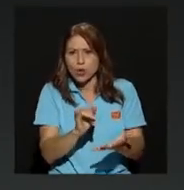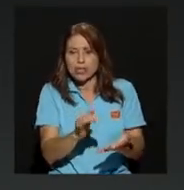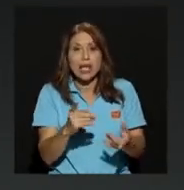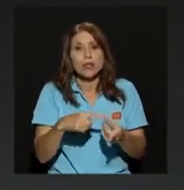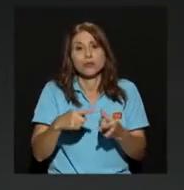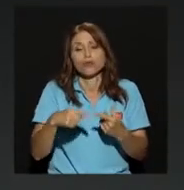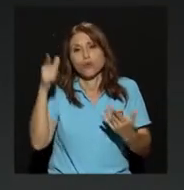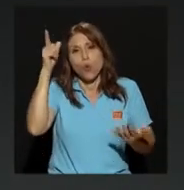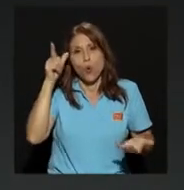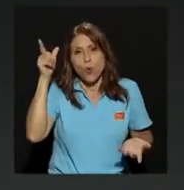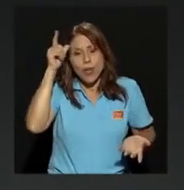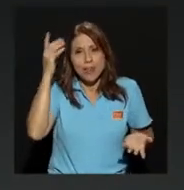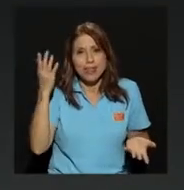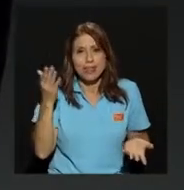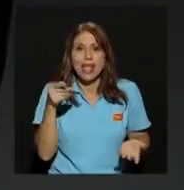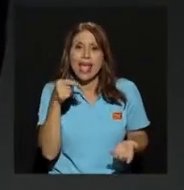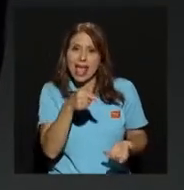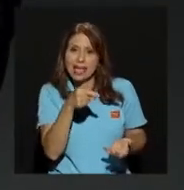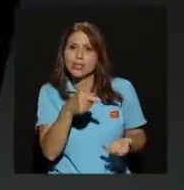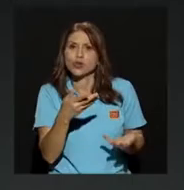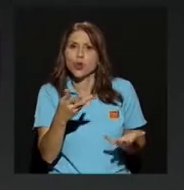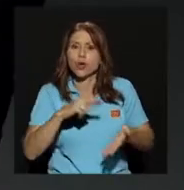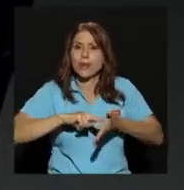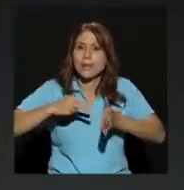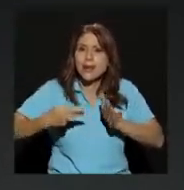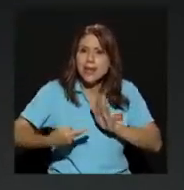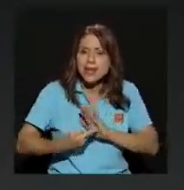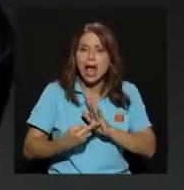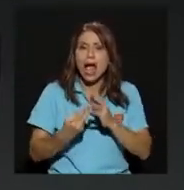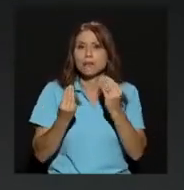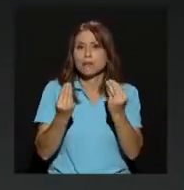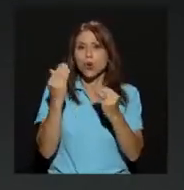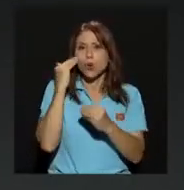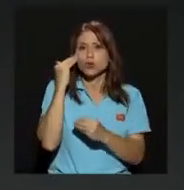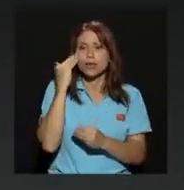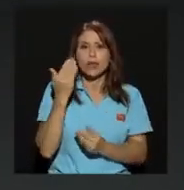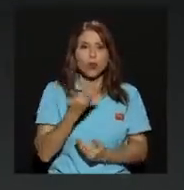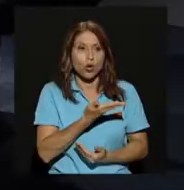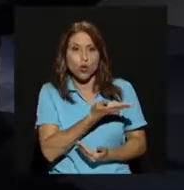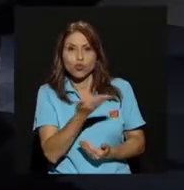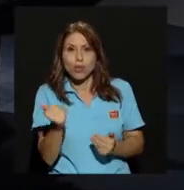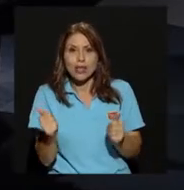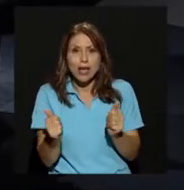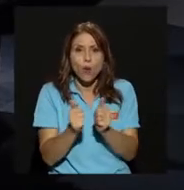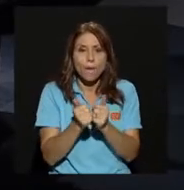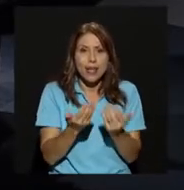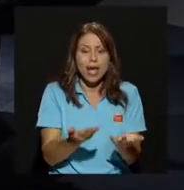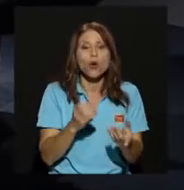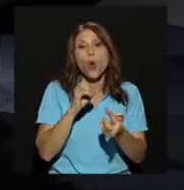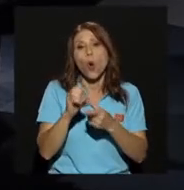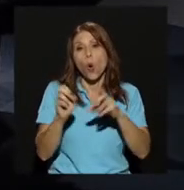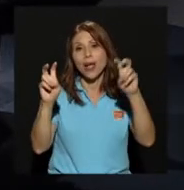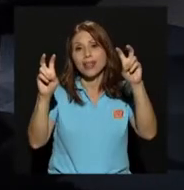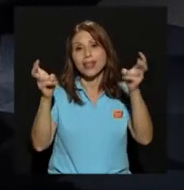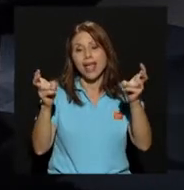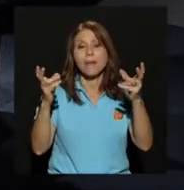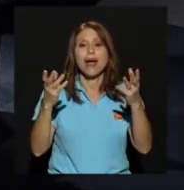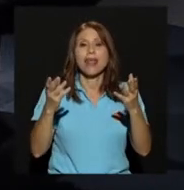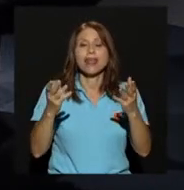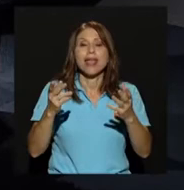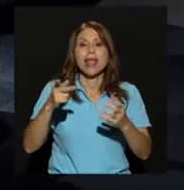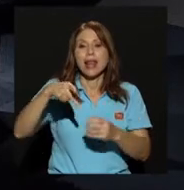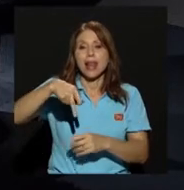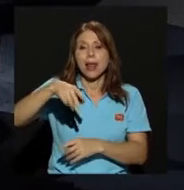pues obviamente eso implicaba un conocimiento del cual ustedes acompañaron. O el tema del palmito